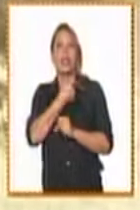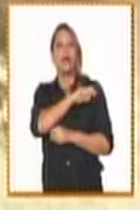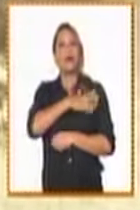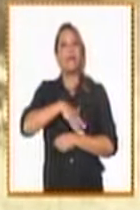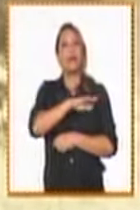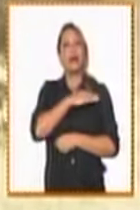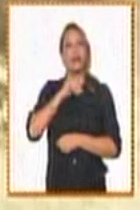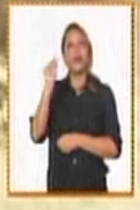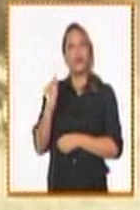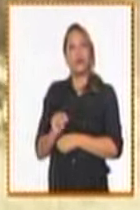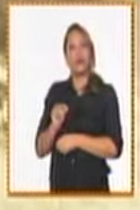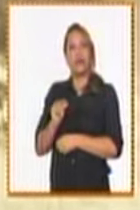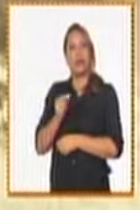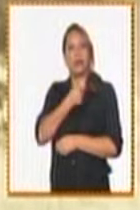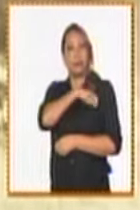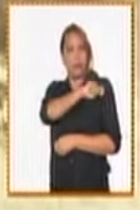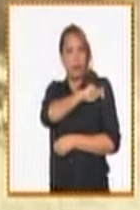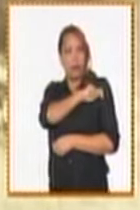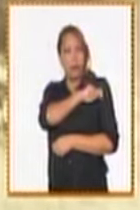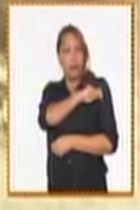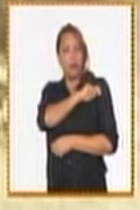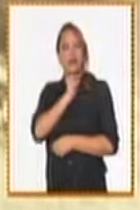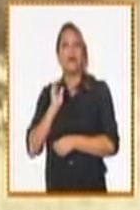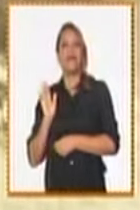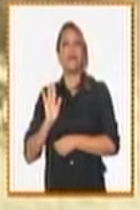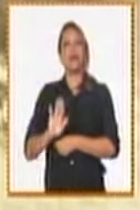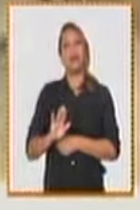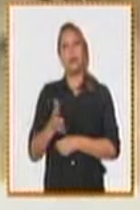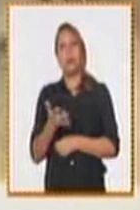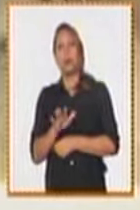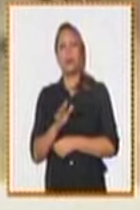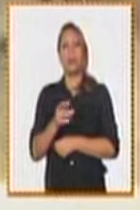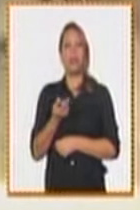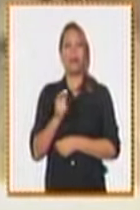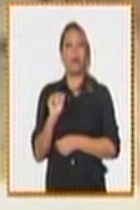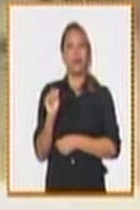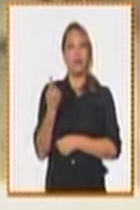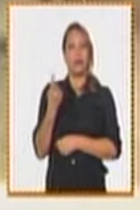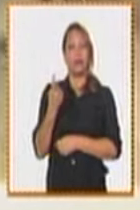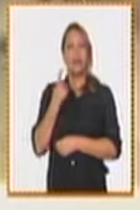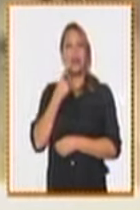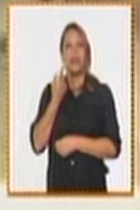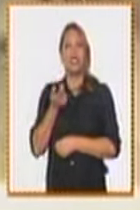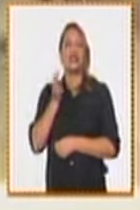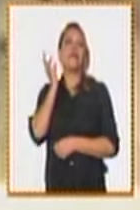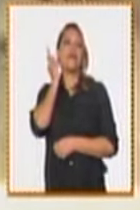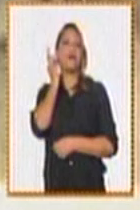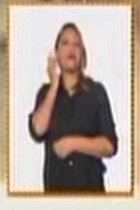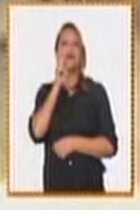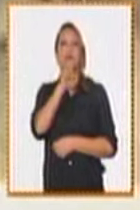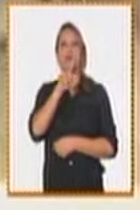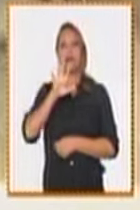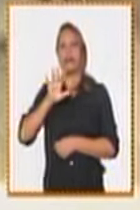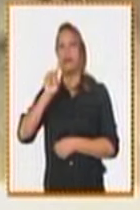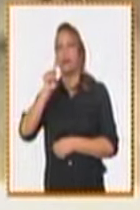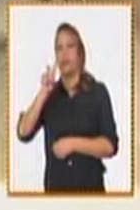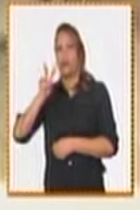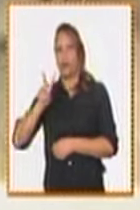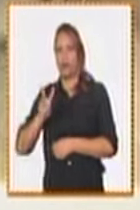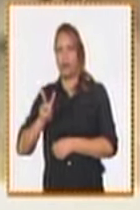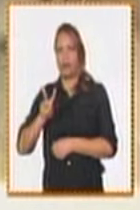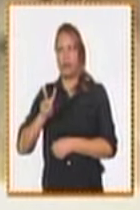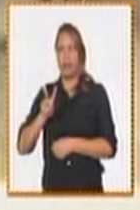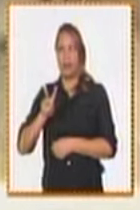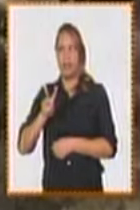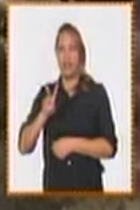primera en alrededor de febrero. Se ha asumido que en febrero de 1512. Y